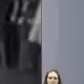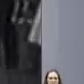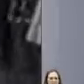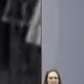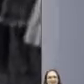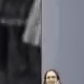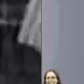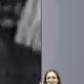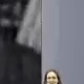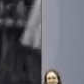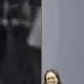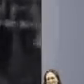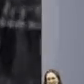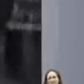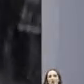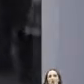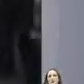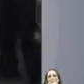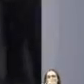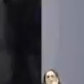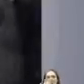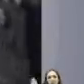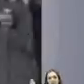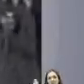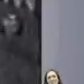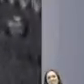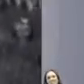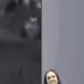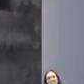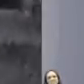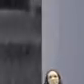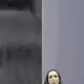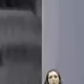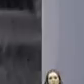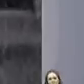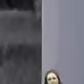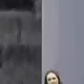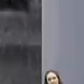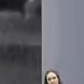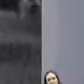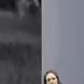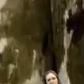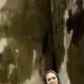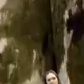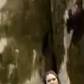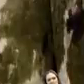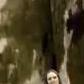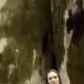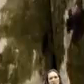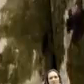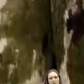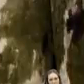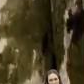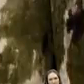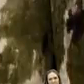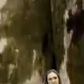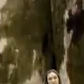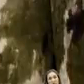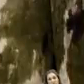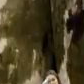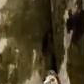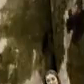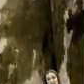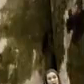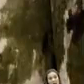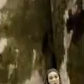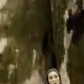otras producciones. Desde RTVC Noticias enviamos, por supuesto, un saludo y un sentido pésame a su familia y, por supuesto, se va una de las grandes de